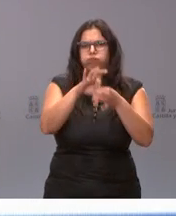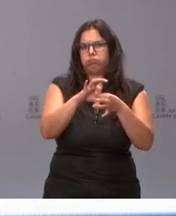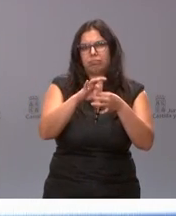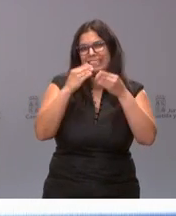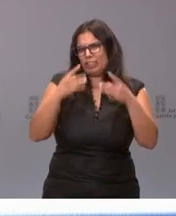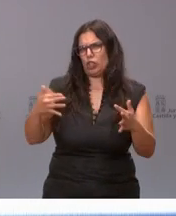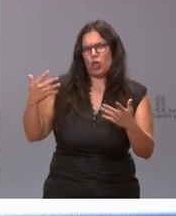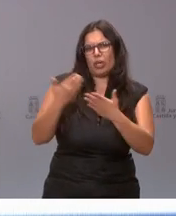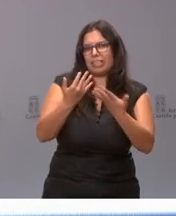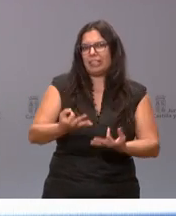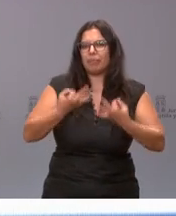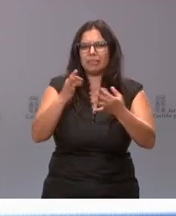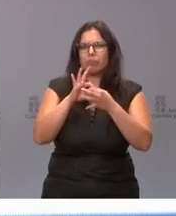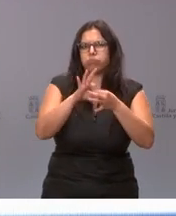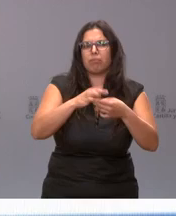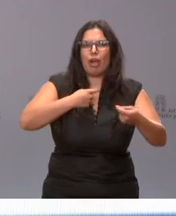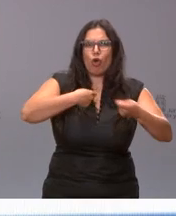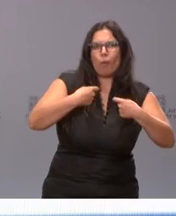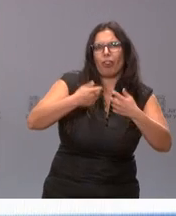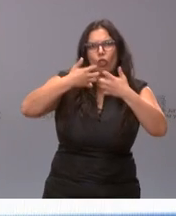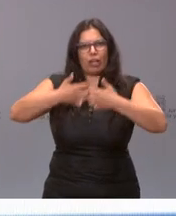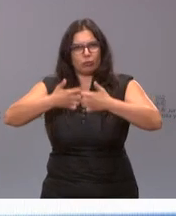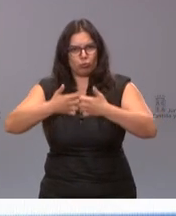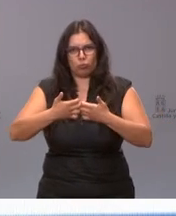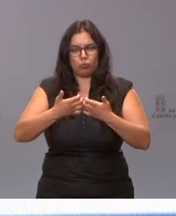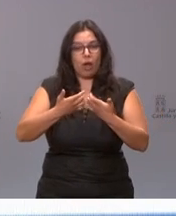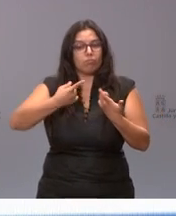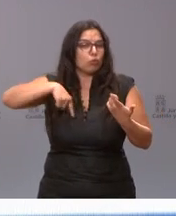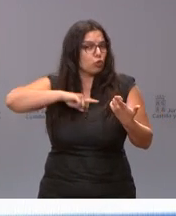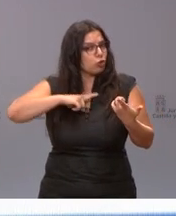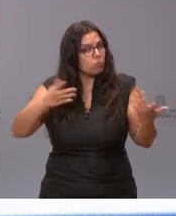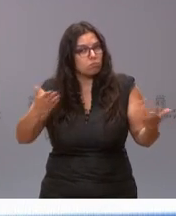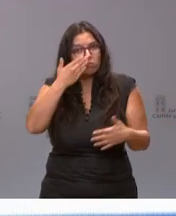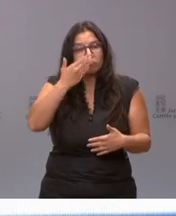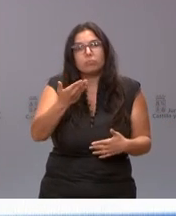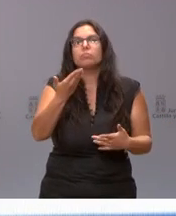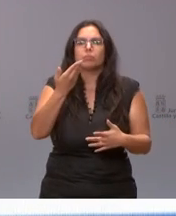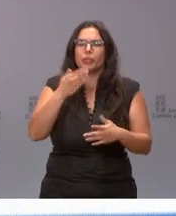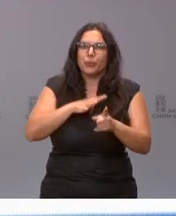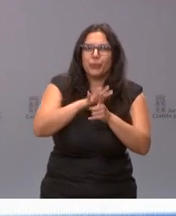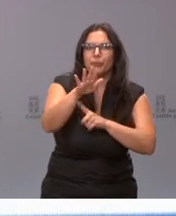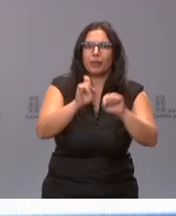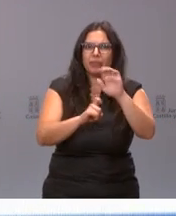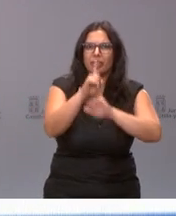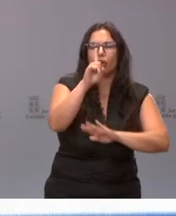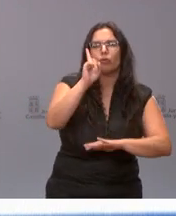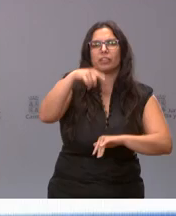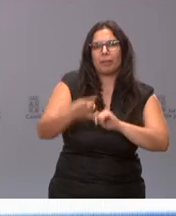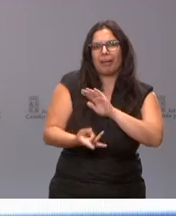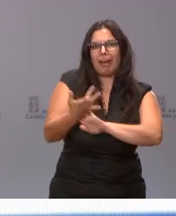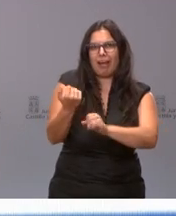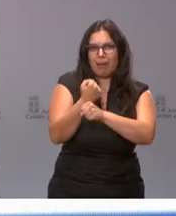históricamente al comercio y también a la industria. Humildemente hemos contribuido al desarrollo y a la generación de